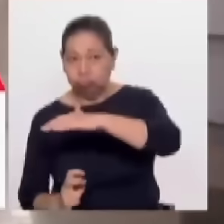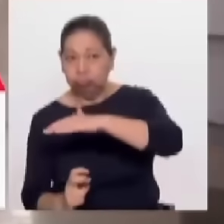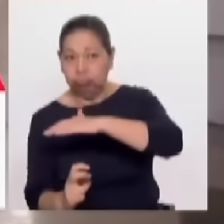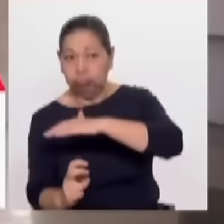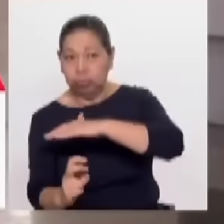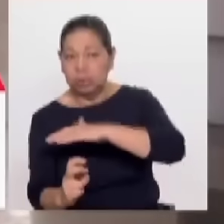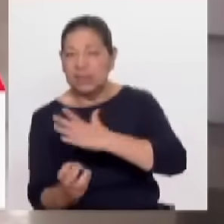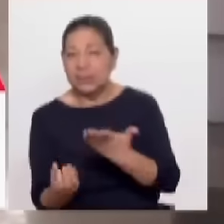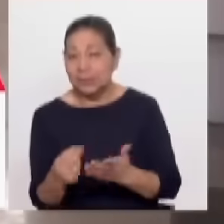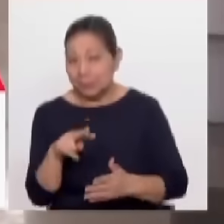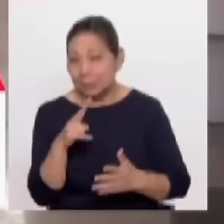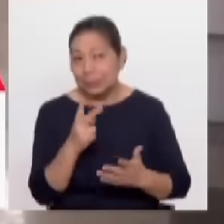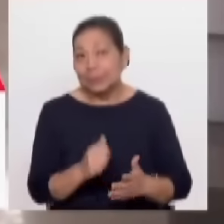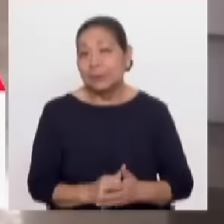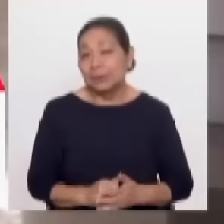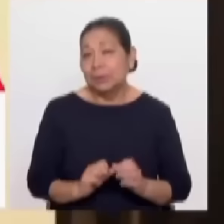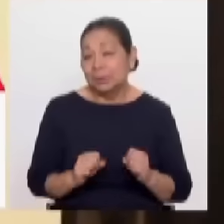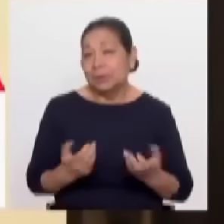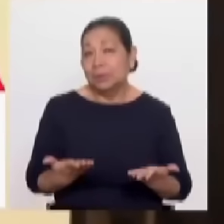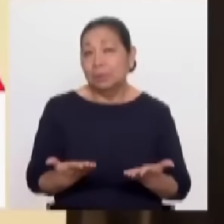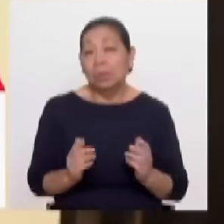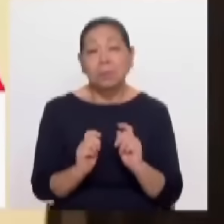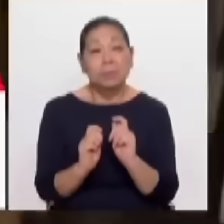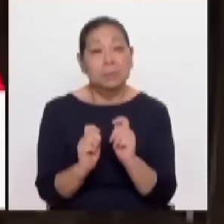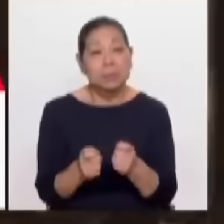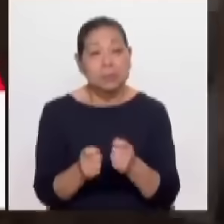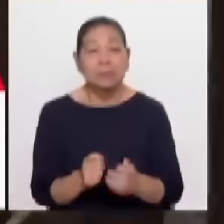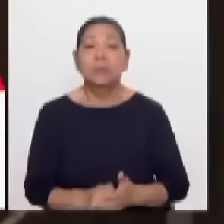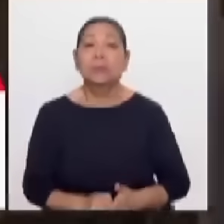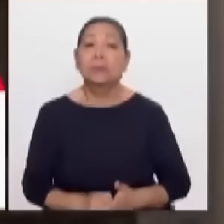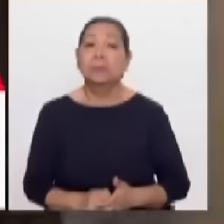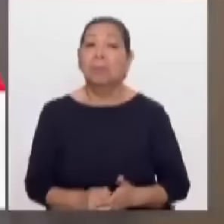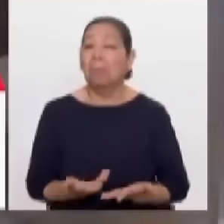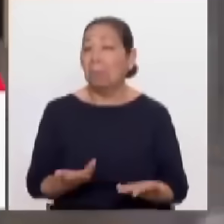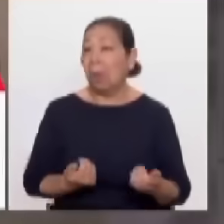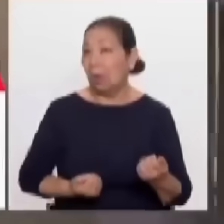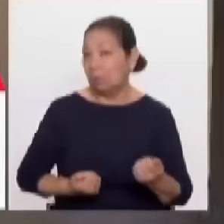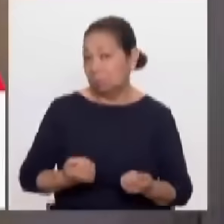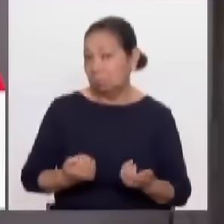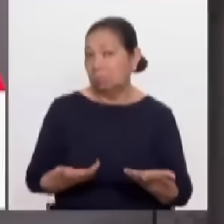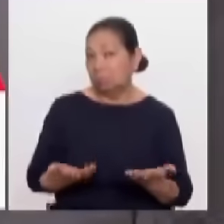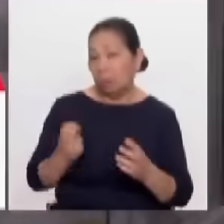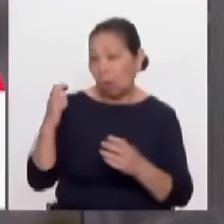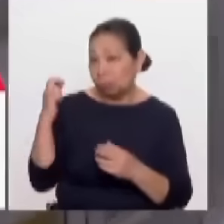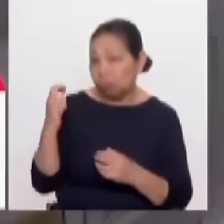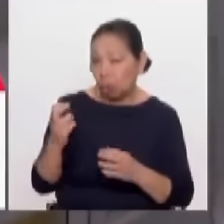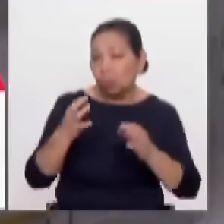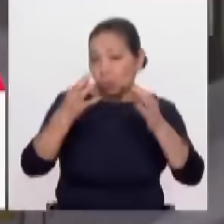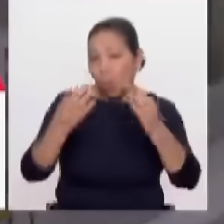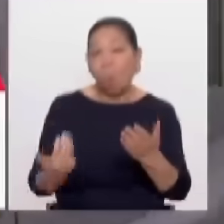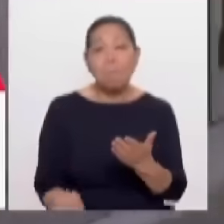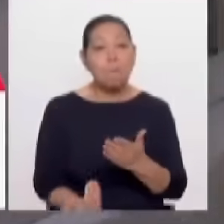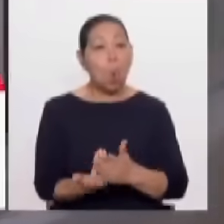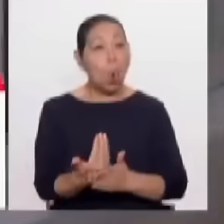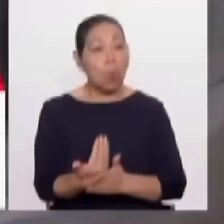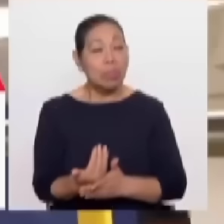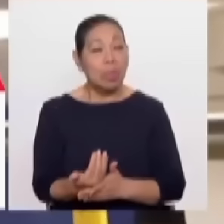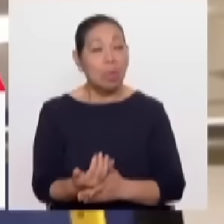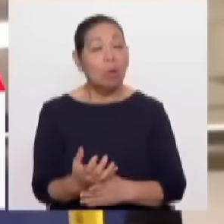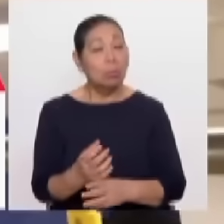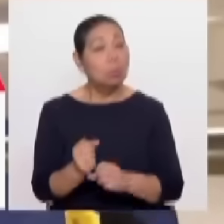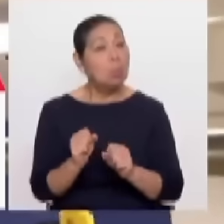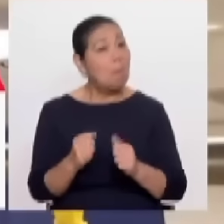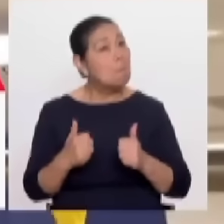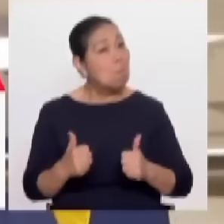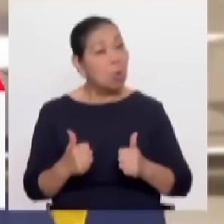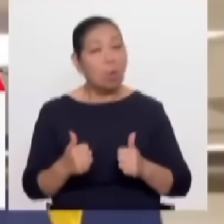automático del Perú, que va a ofrecer un transporte seguro, moderno,